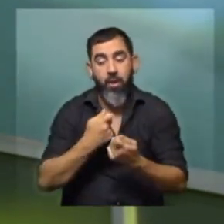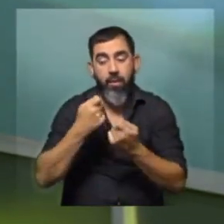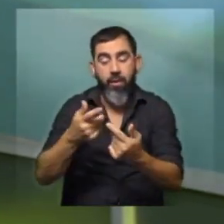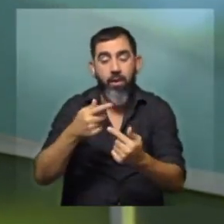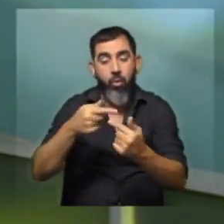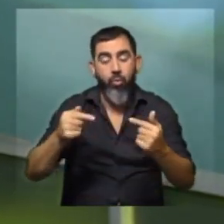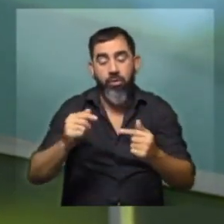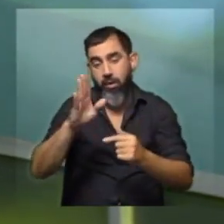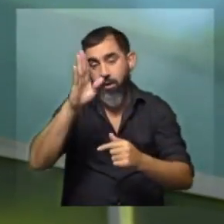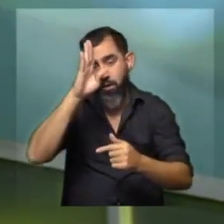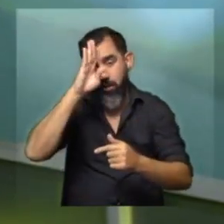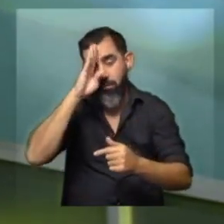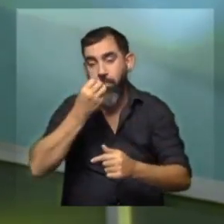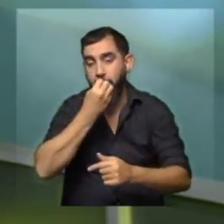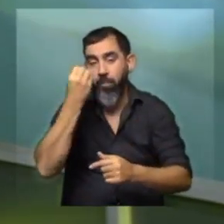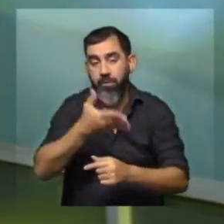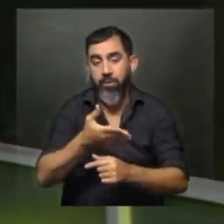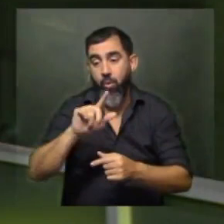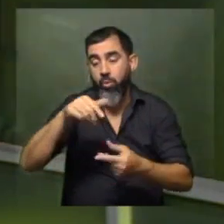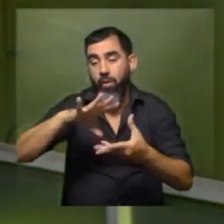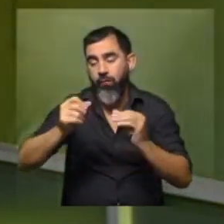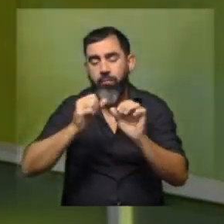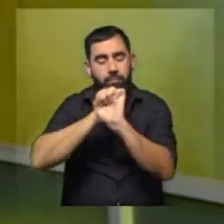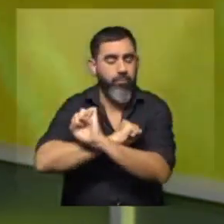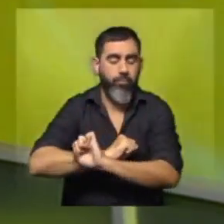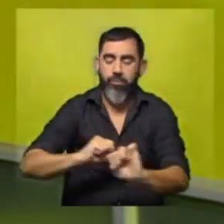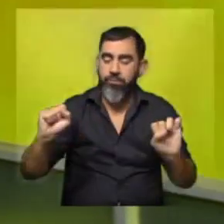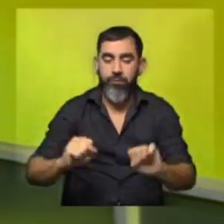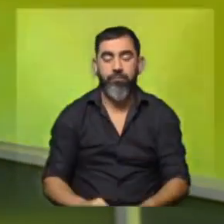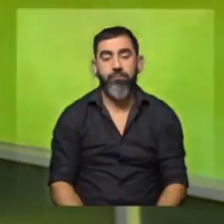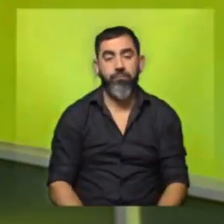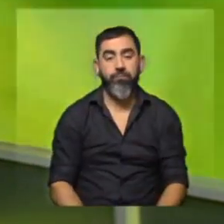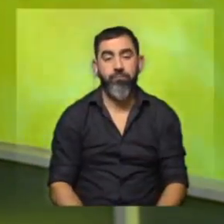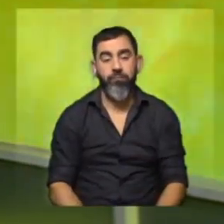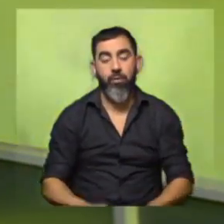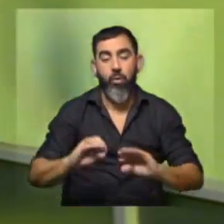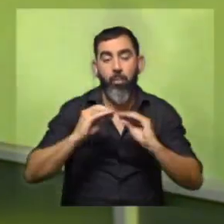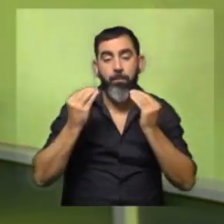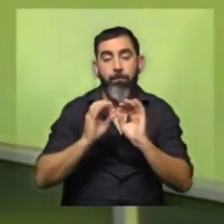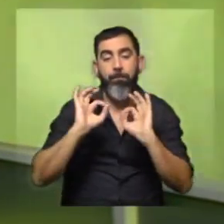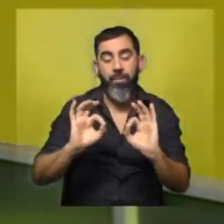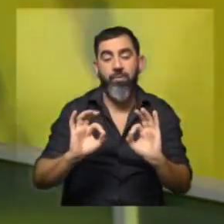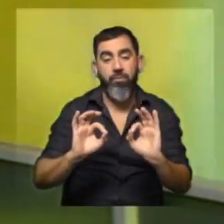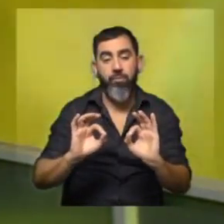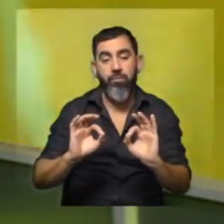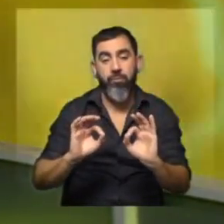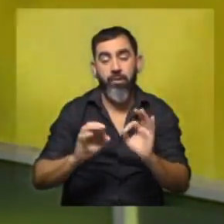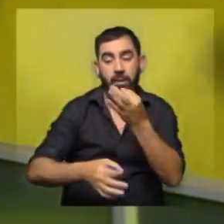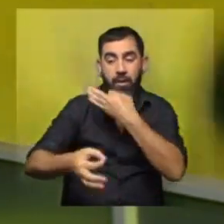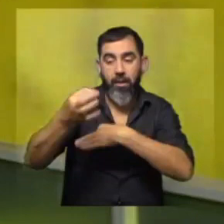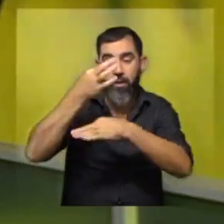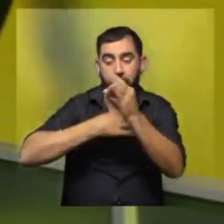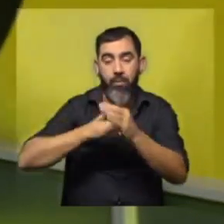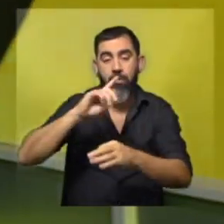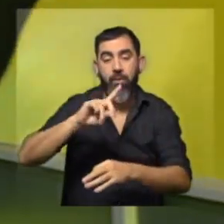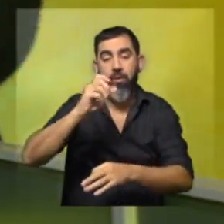el aprendizaje que de otra manera serían totalmente inaccesibles. Completamos esta recorrida con las explicaciones que nos